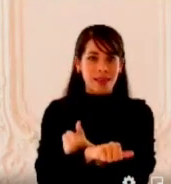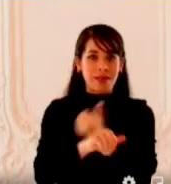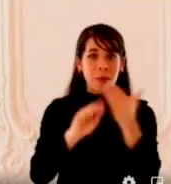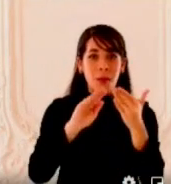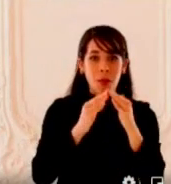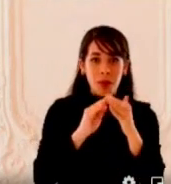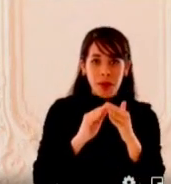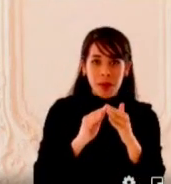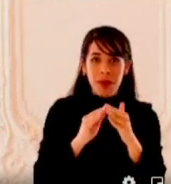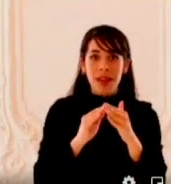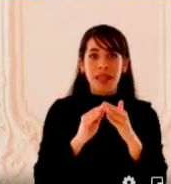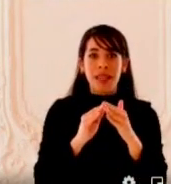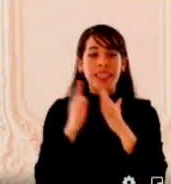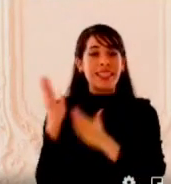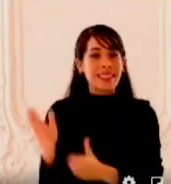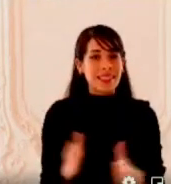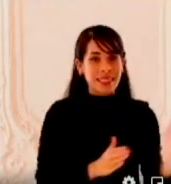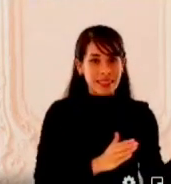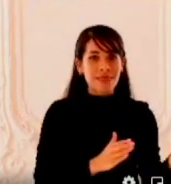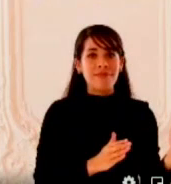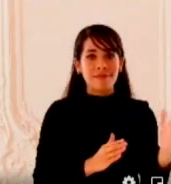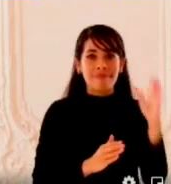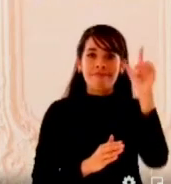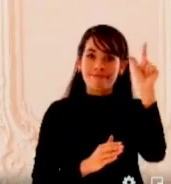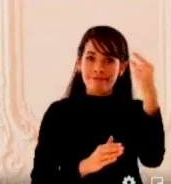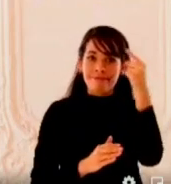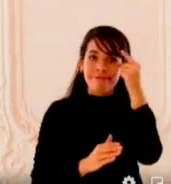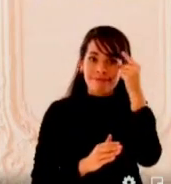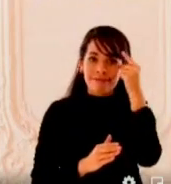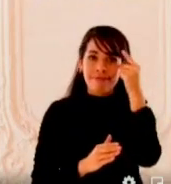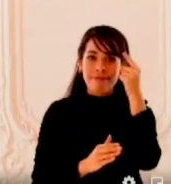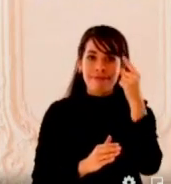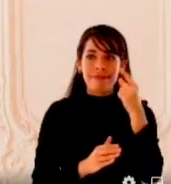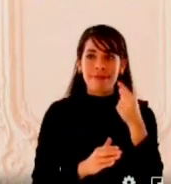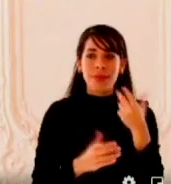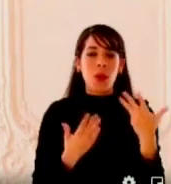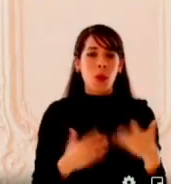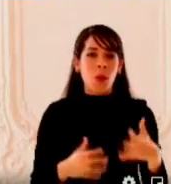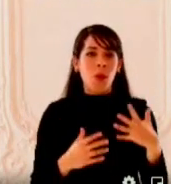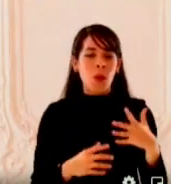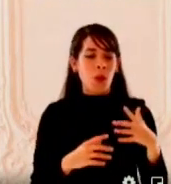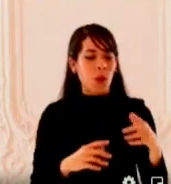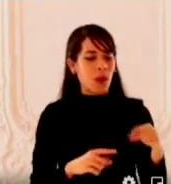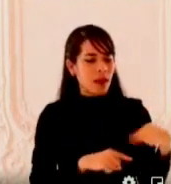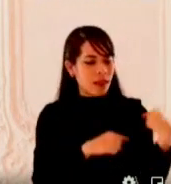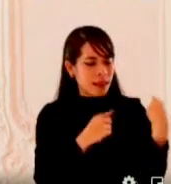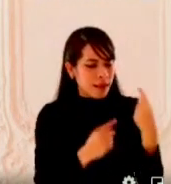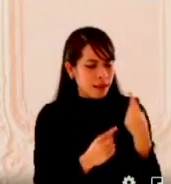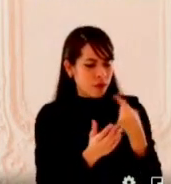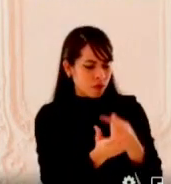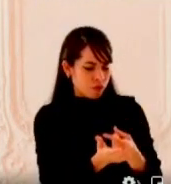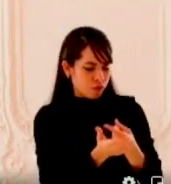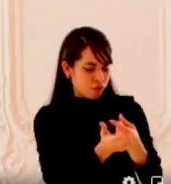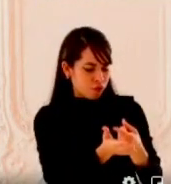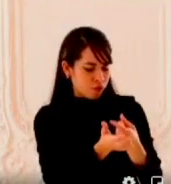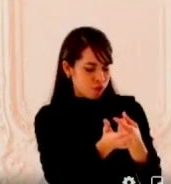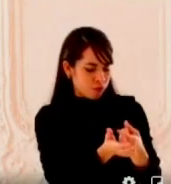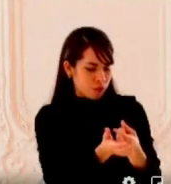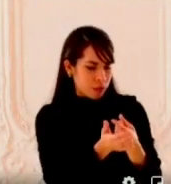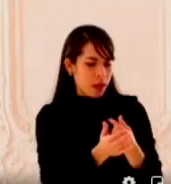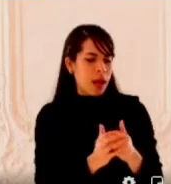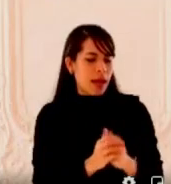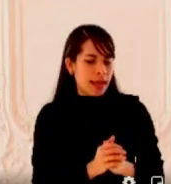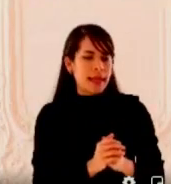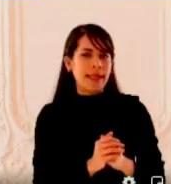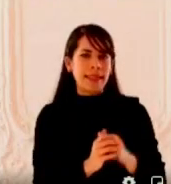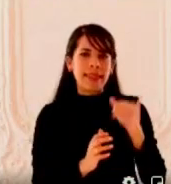de gobierno, y cada palabra fue redactada con mucho cuidado, es que se va a llevar a cabo